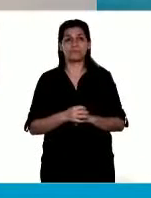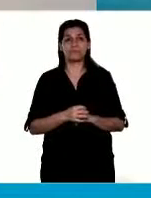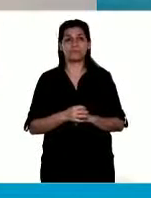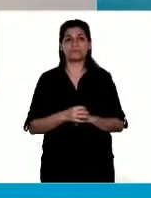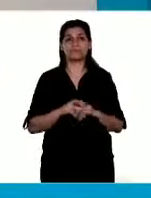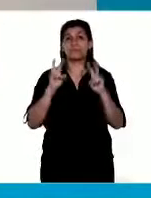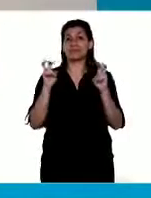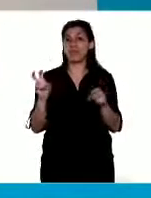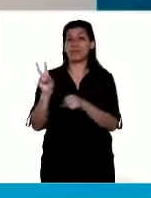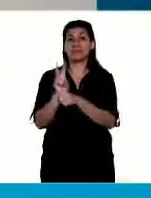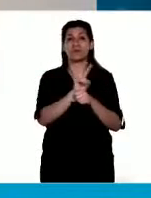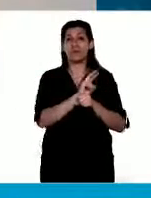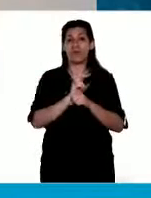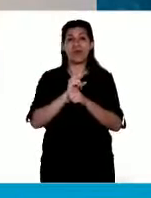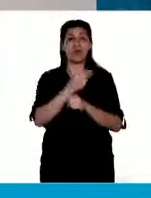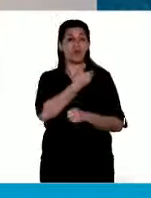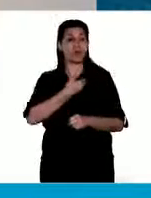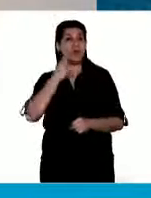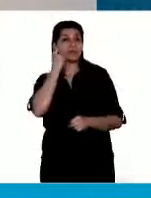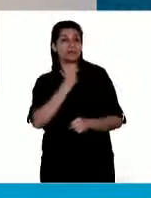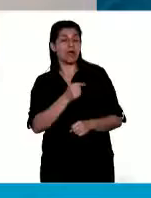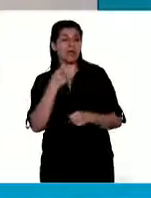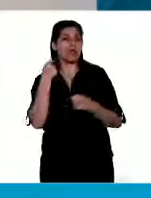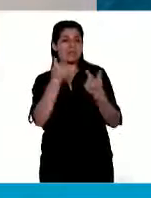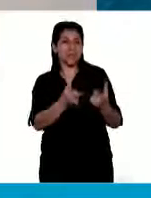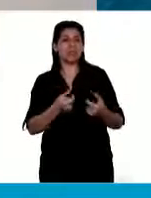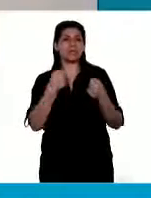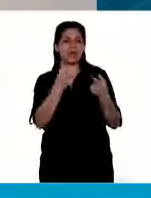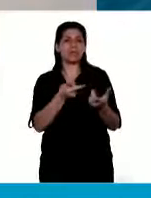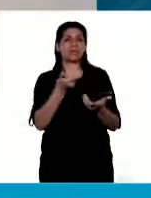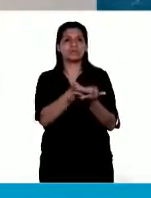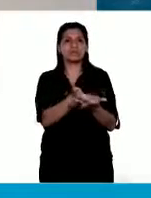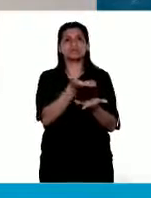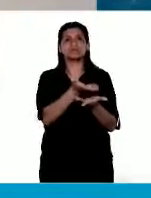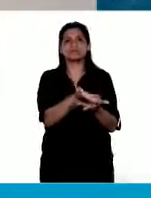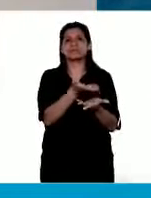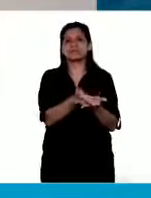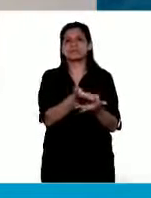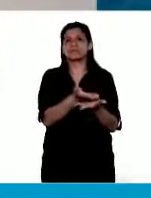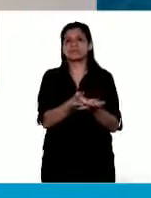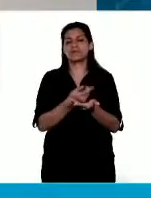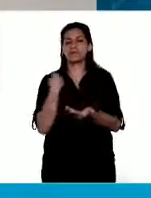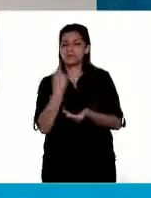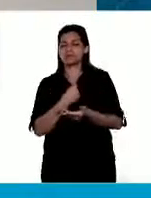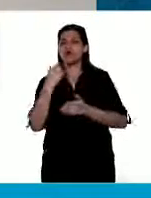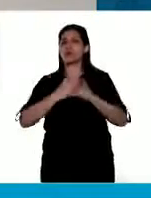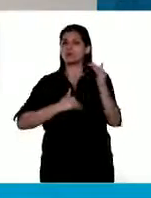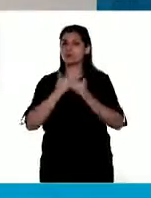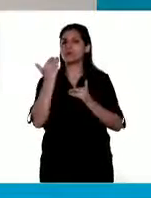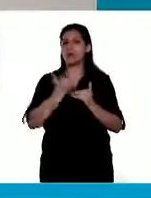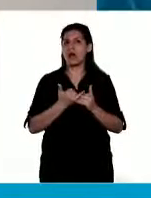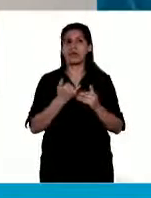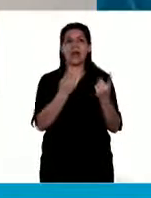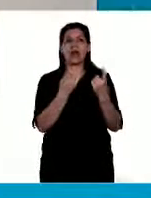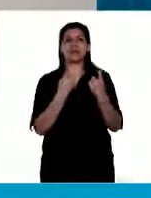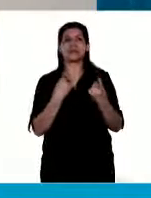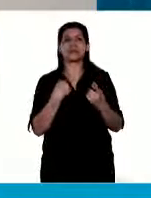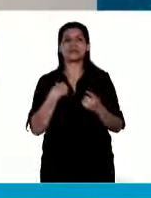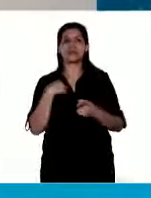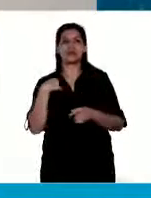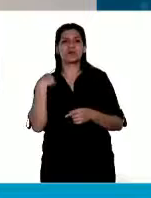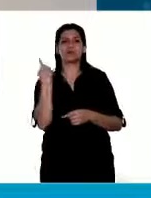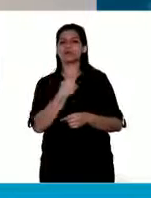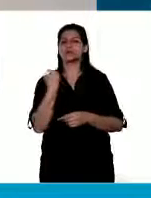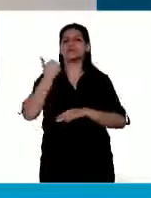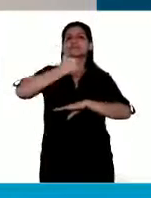gobernador Kicillof le hemos votado todas las herramientas que ha pedido, y somos constructivos, para lo que necesite en esta Cámara el Poder